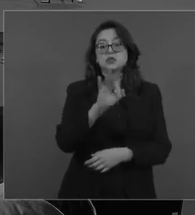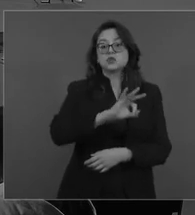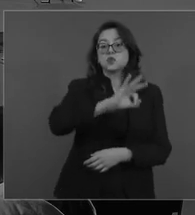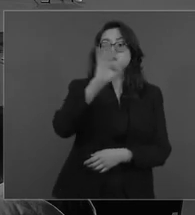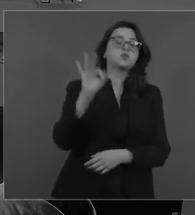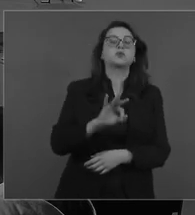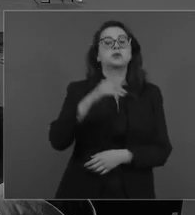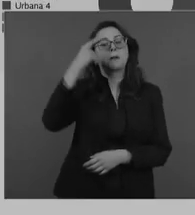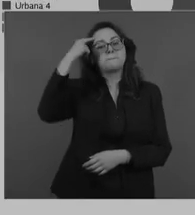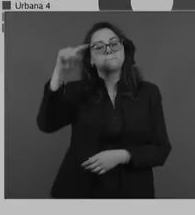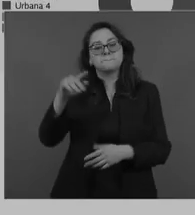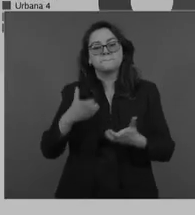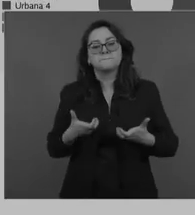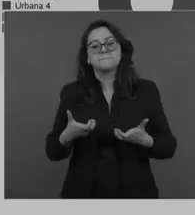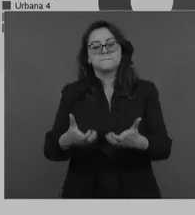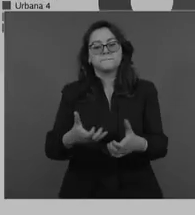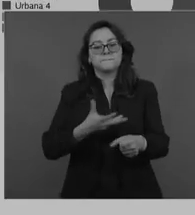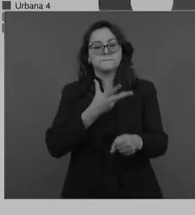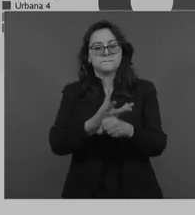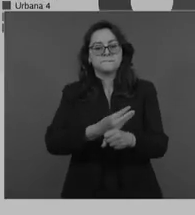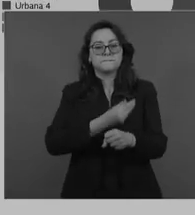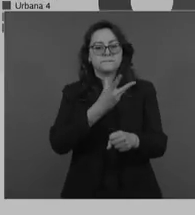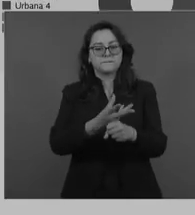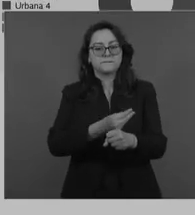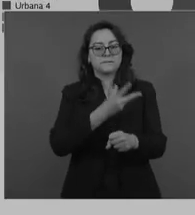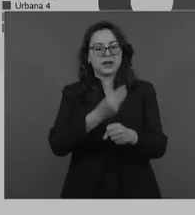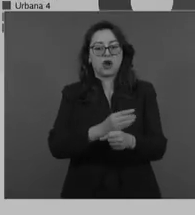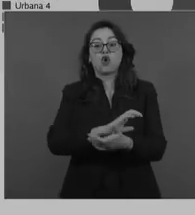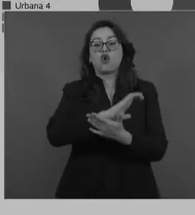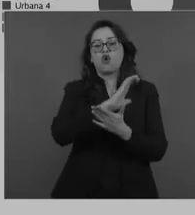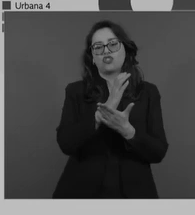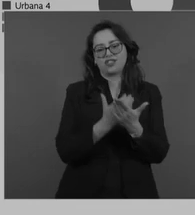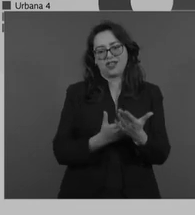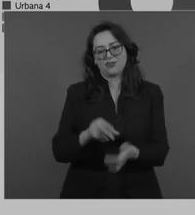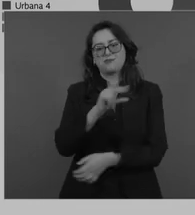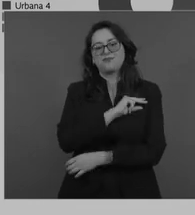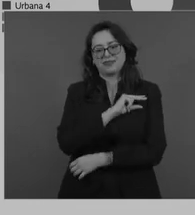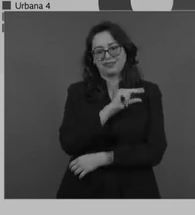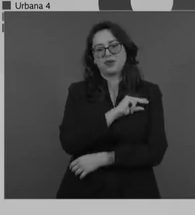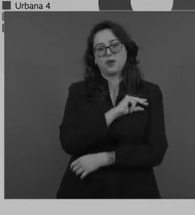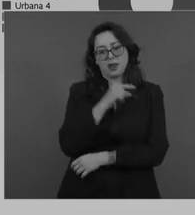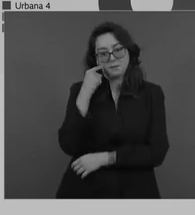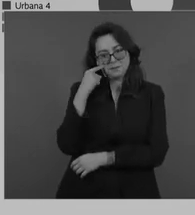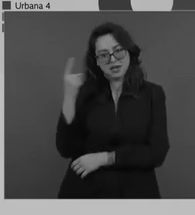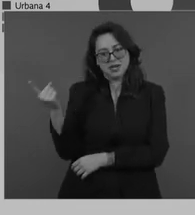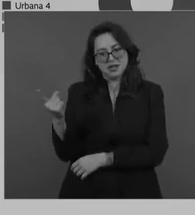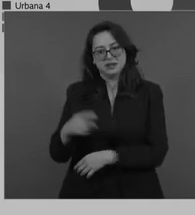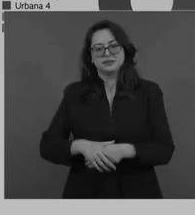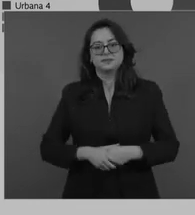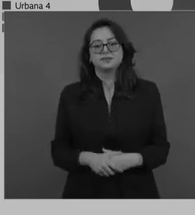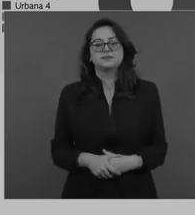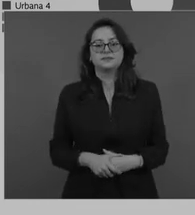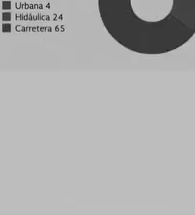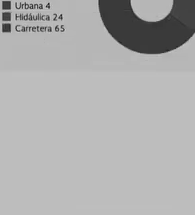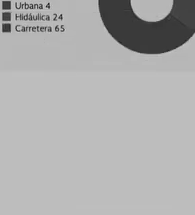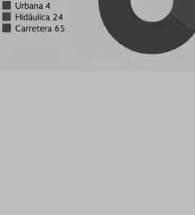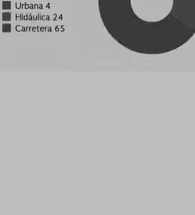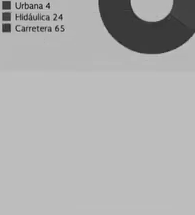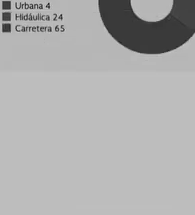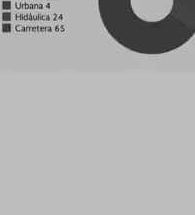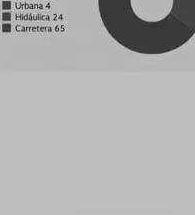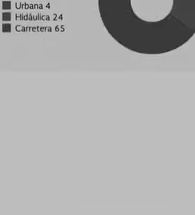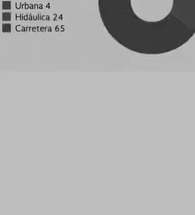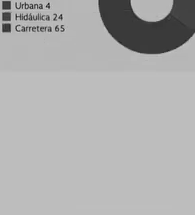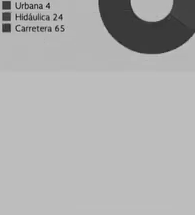reparar carreteras. Eso era lo que les importaban, los contratos de las carreteras. Y solo el 2% para atender las